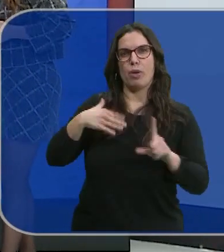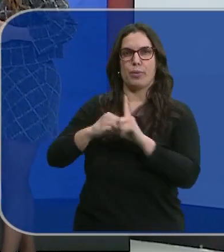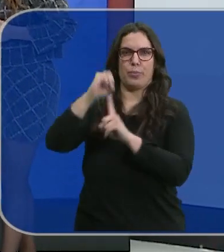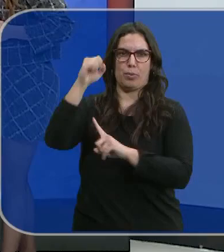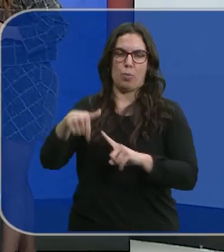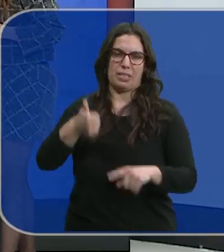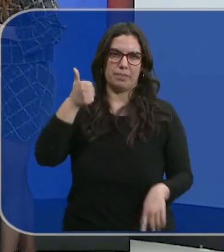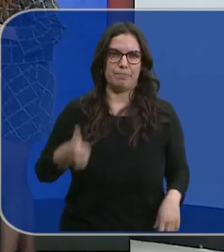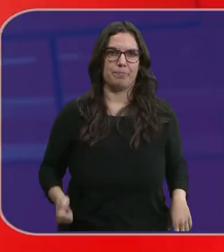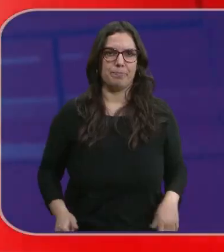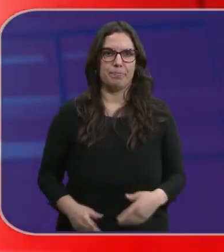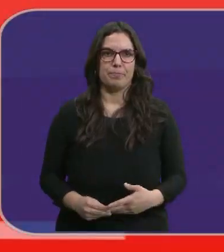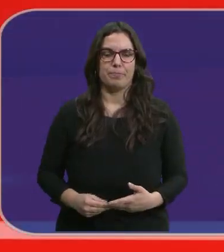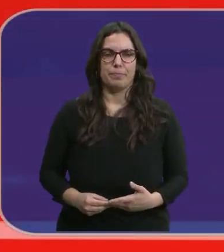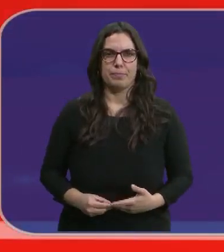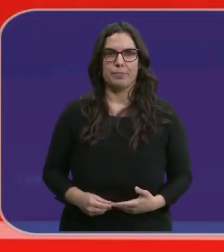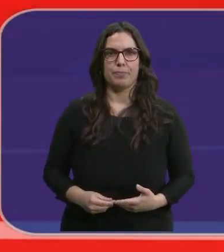algo más hoy.